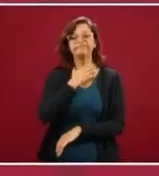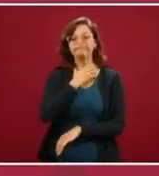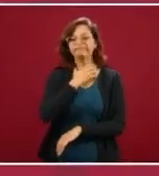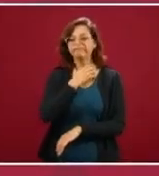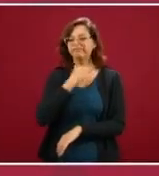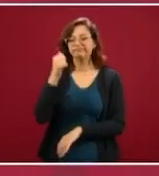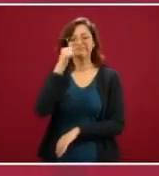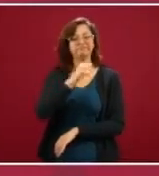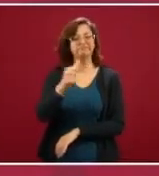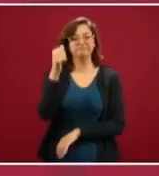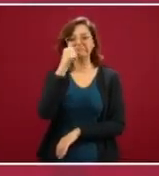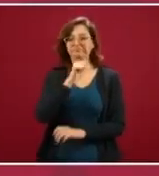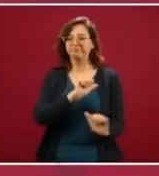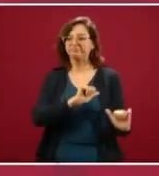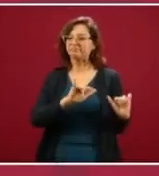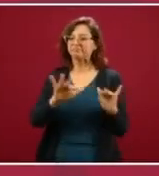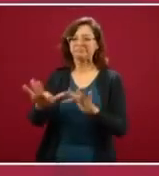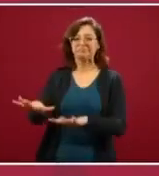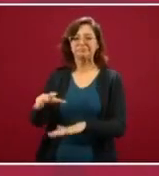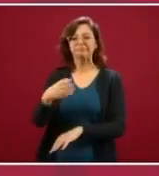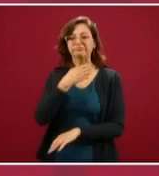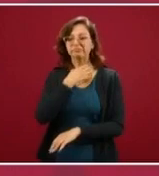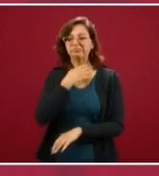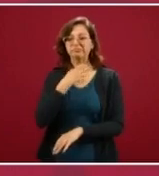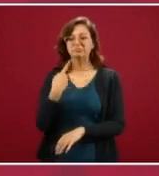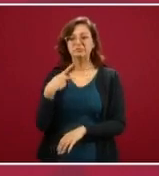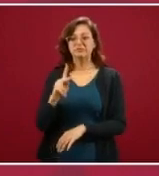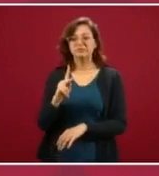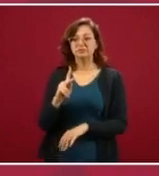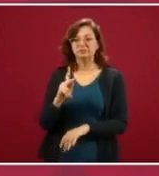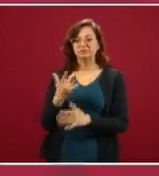casi siempre, pero estaban esperando